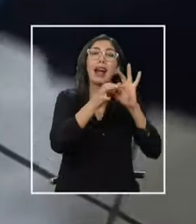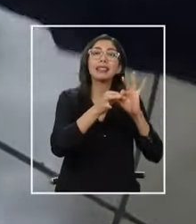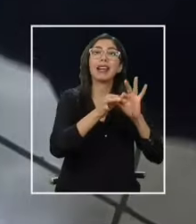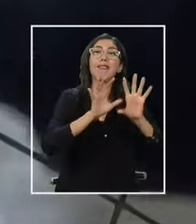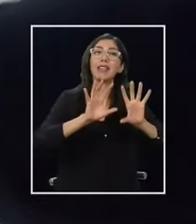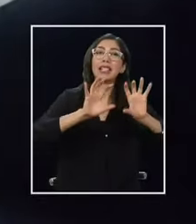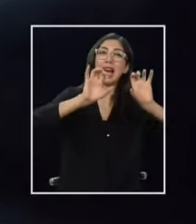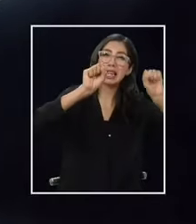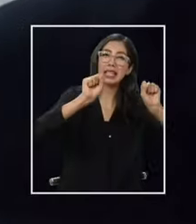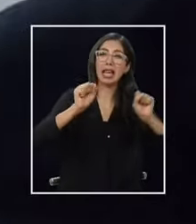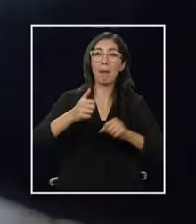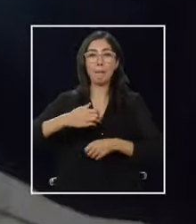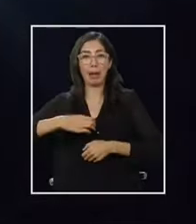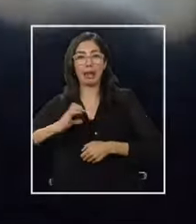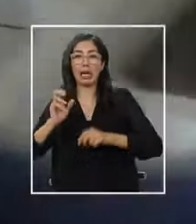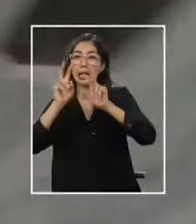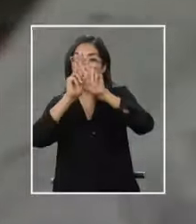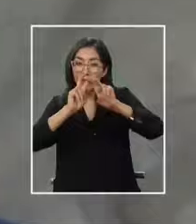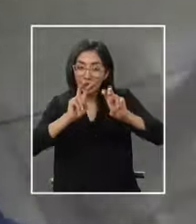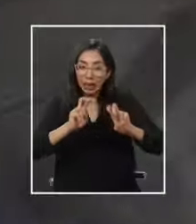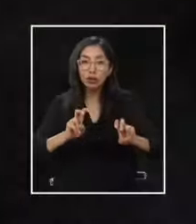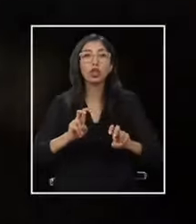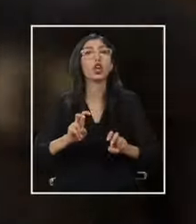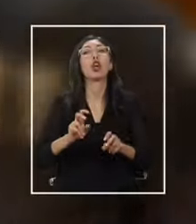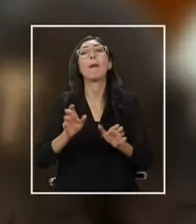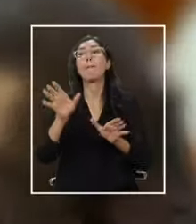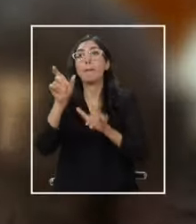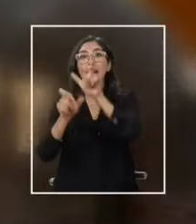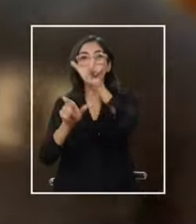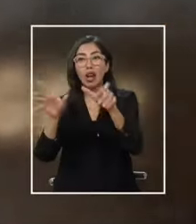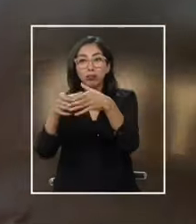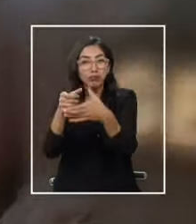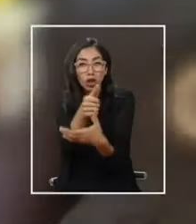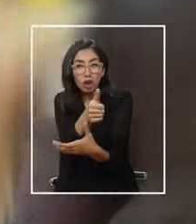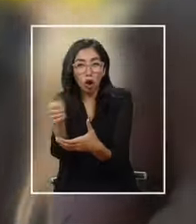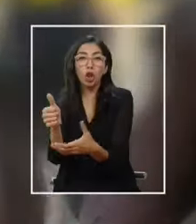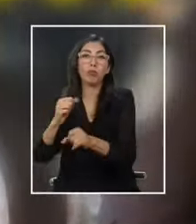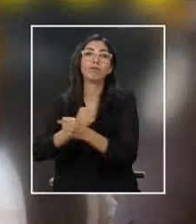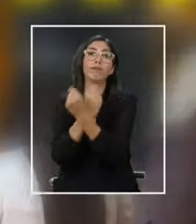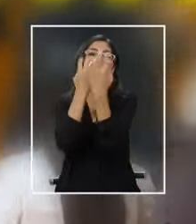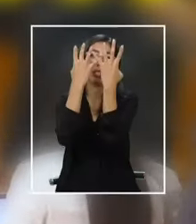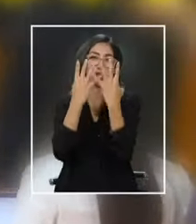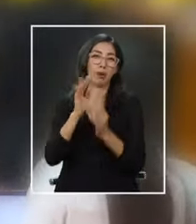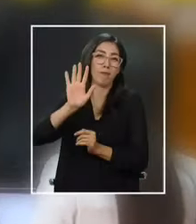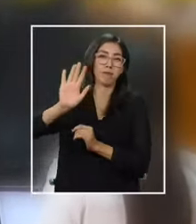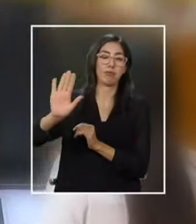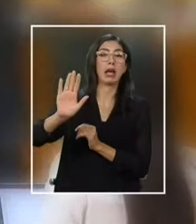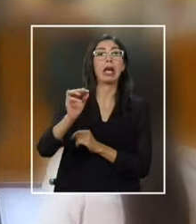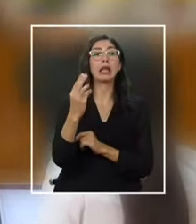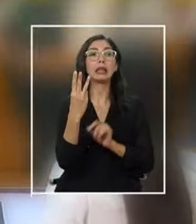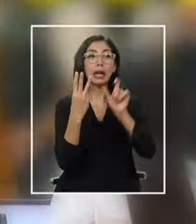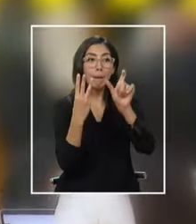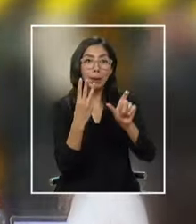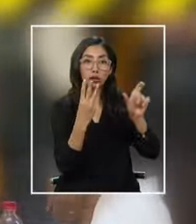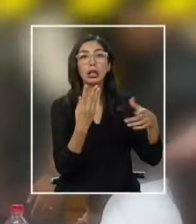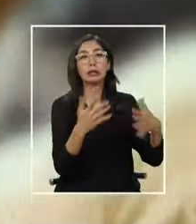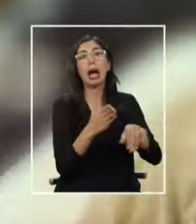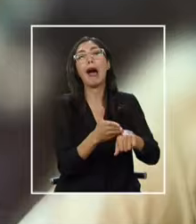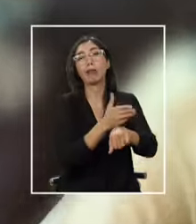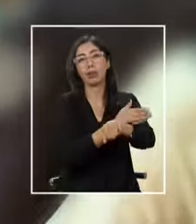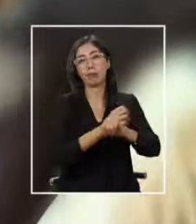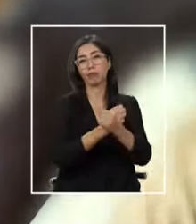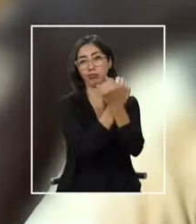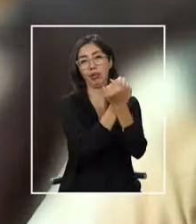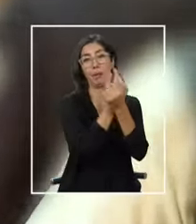de la Fiscalía, todos los integrantes de la banda quedaron en prisión preventiva. 3 miembros del clan ya se encontraban privados de